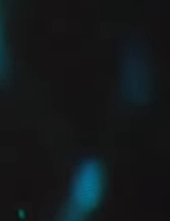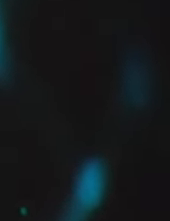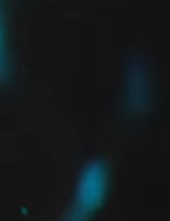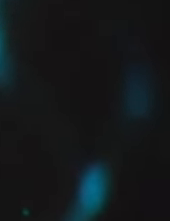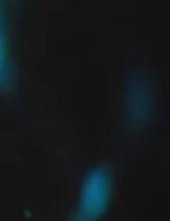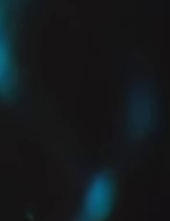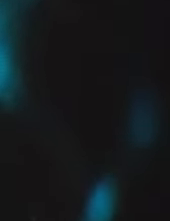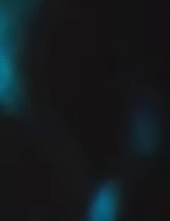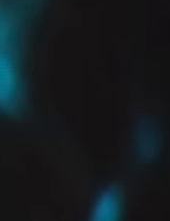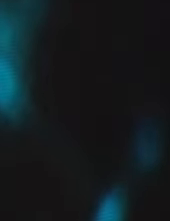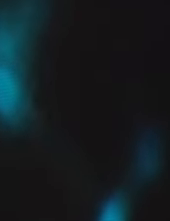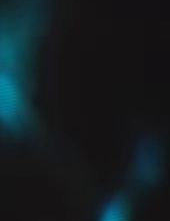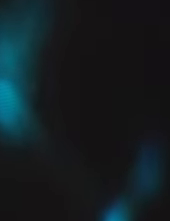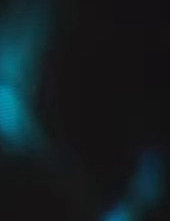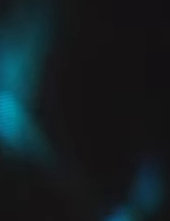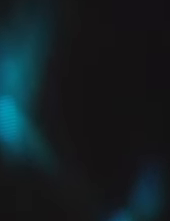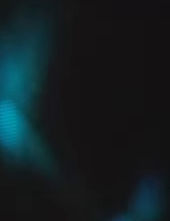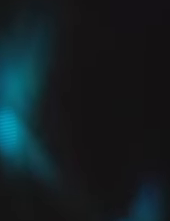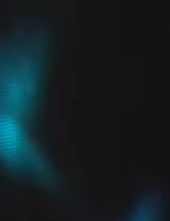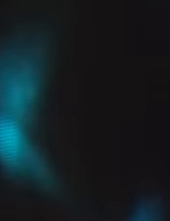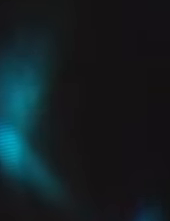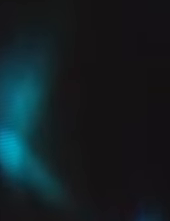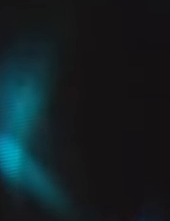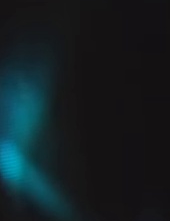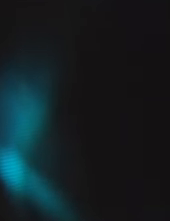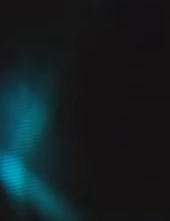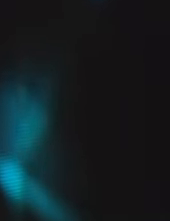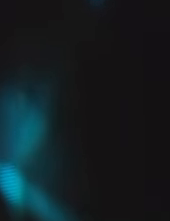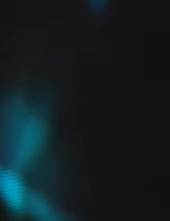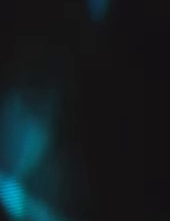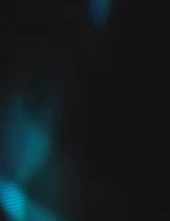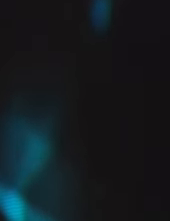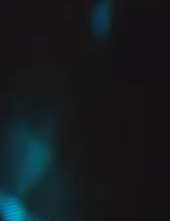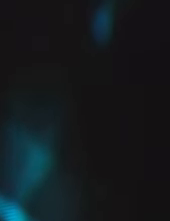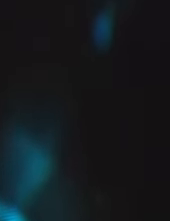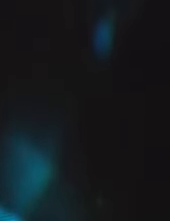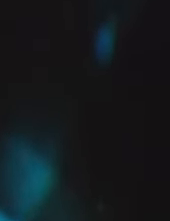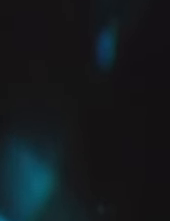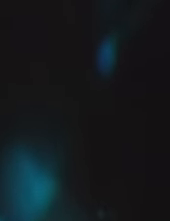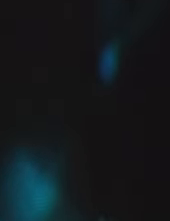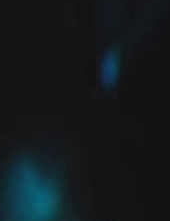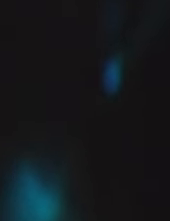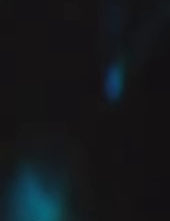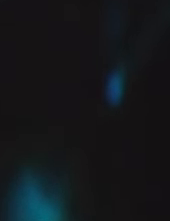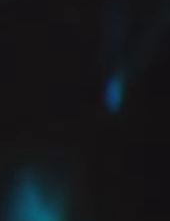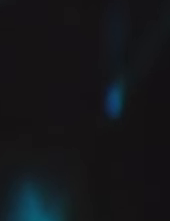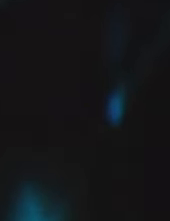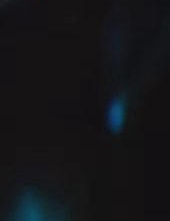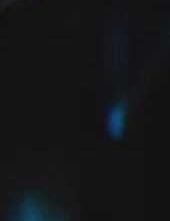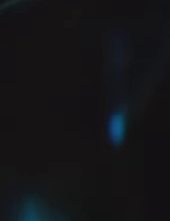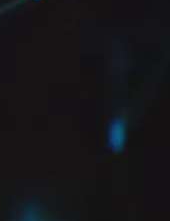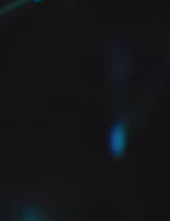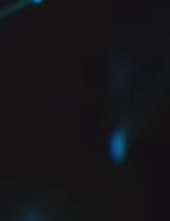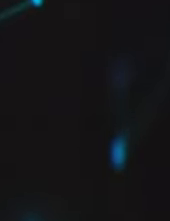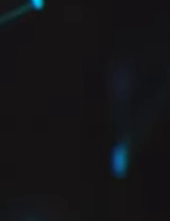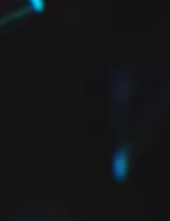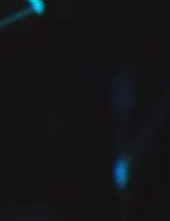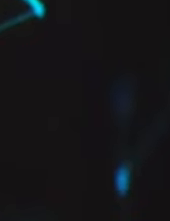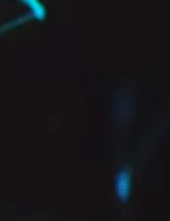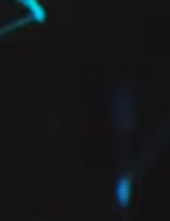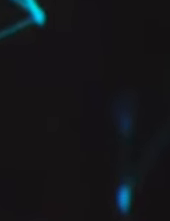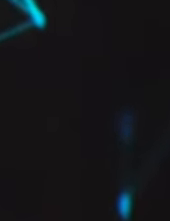arcat t13.cl Y también eh seguirlo a través de btr y claro